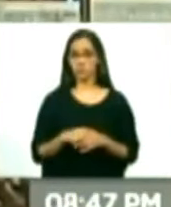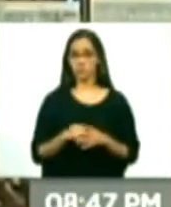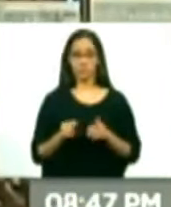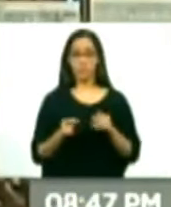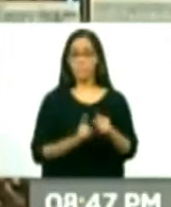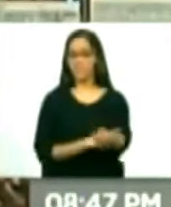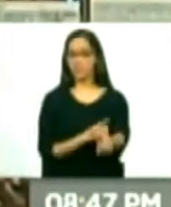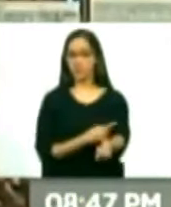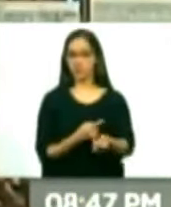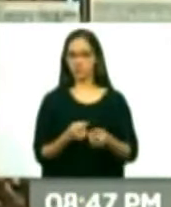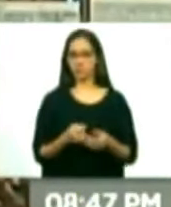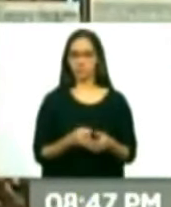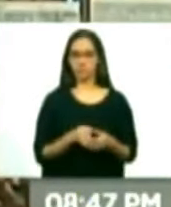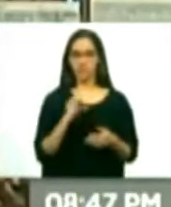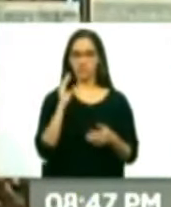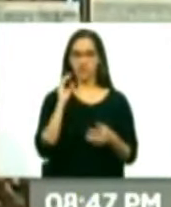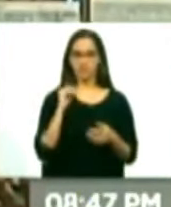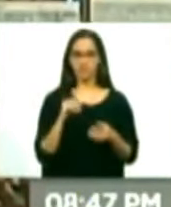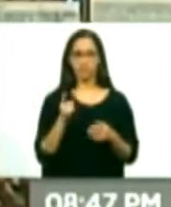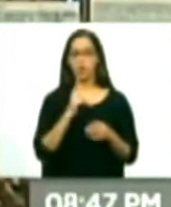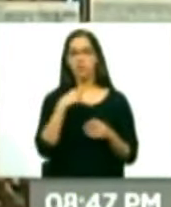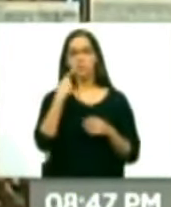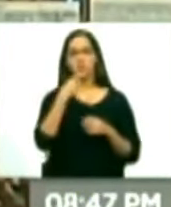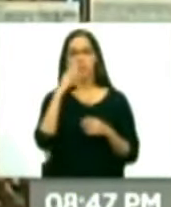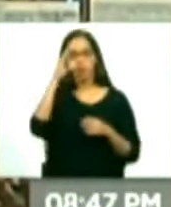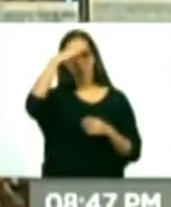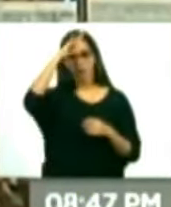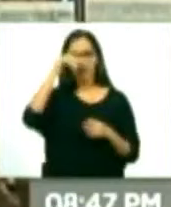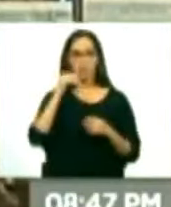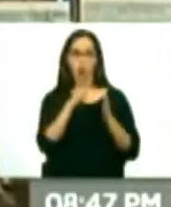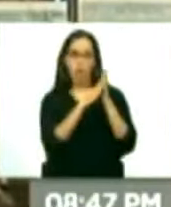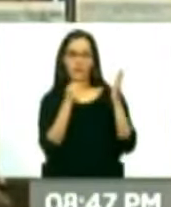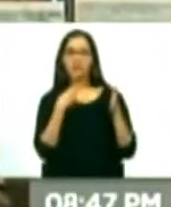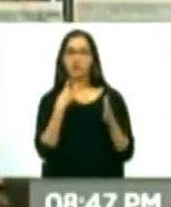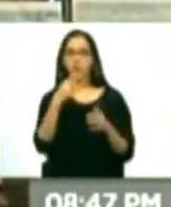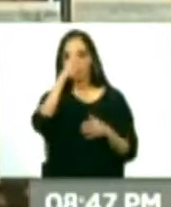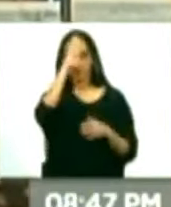un cubano. Un cubano imitando la voz de Diosdado.